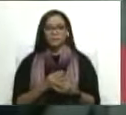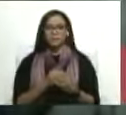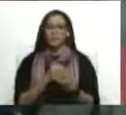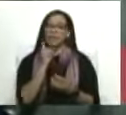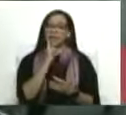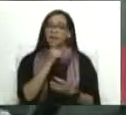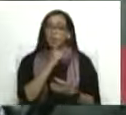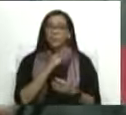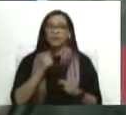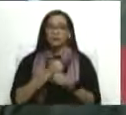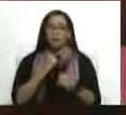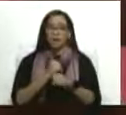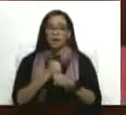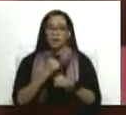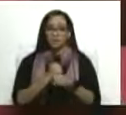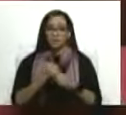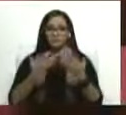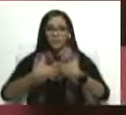trabajadores de Cartón de Venezuela,